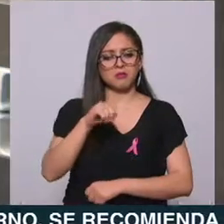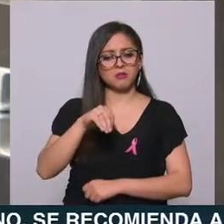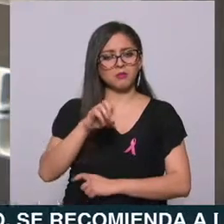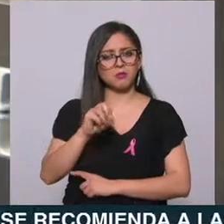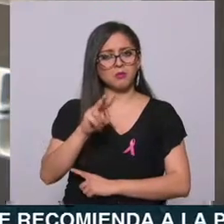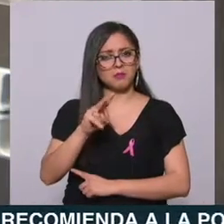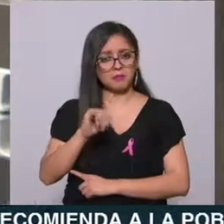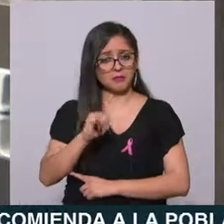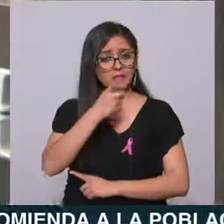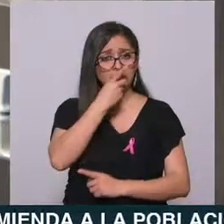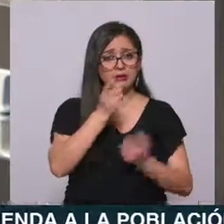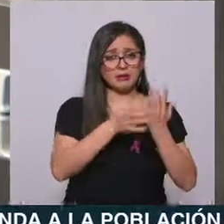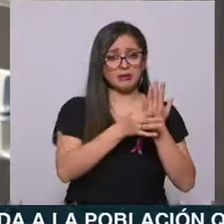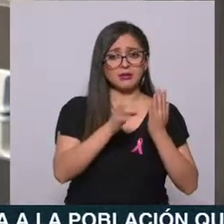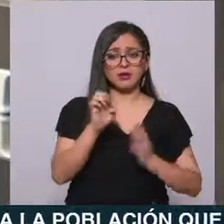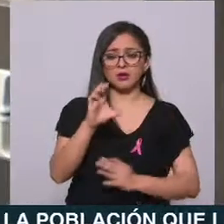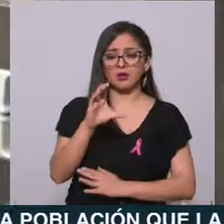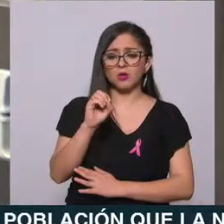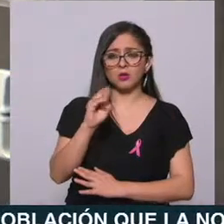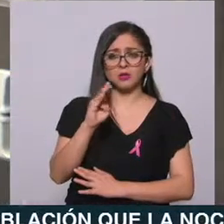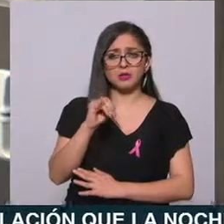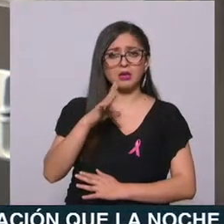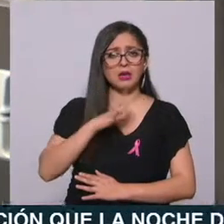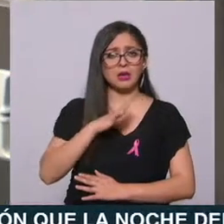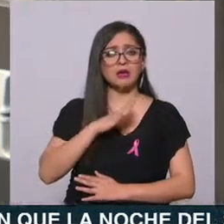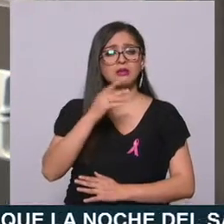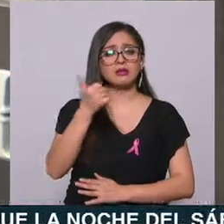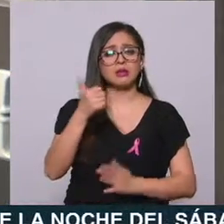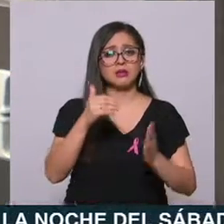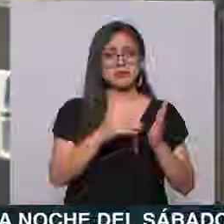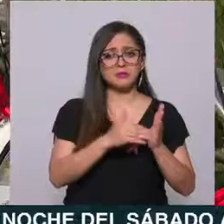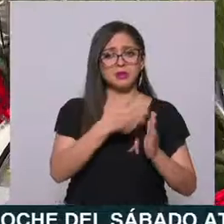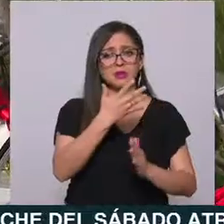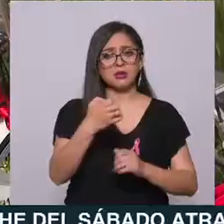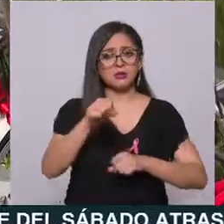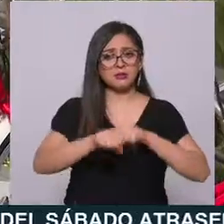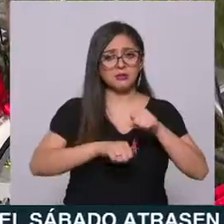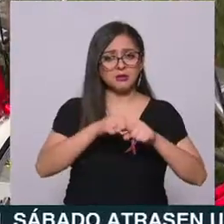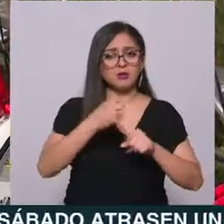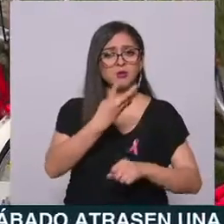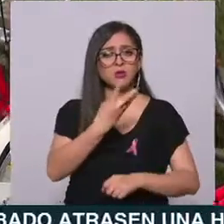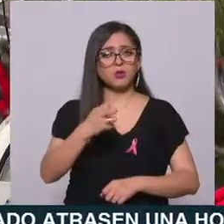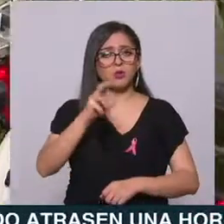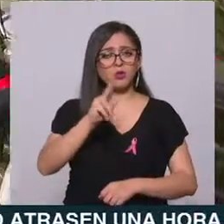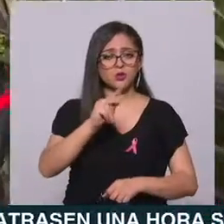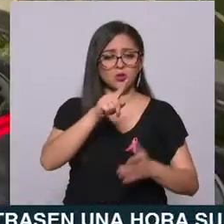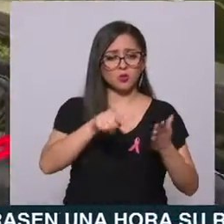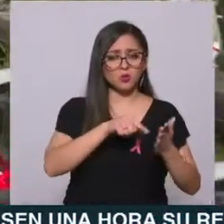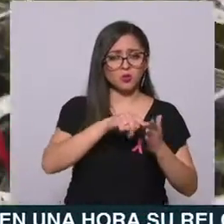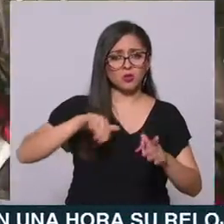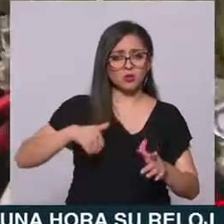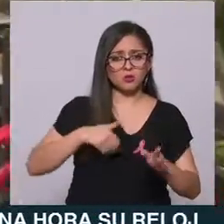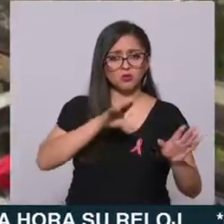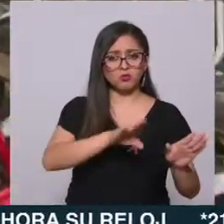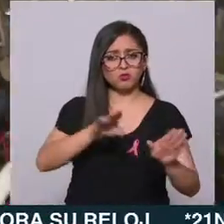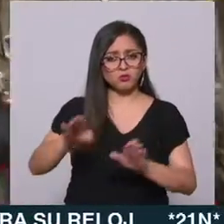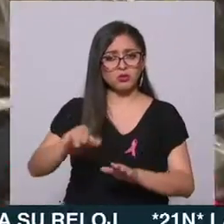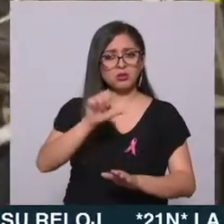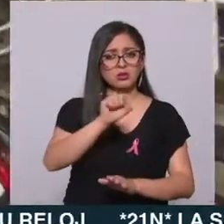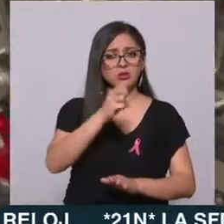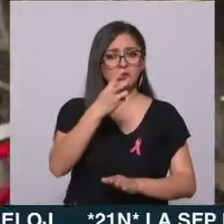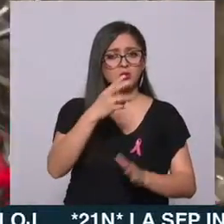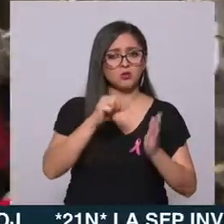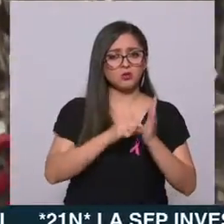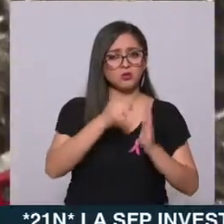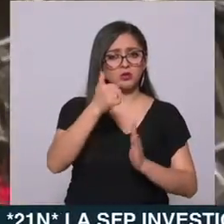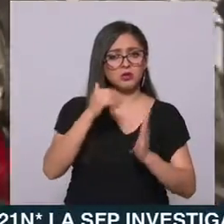actualmente Ecobici cuenta con 6.500 bicicletas, 480 estaciones, 63.6 millones de